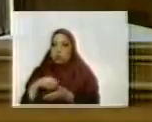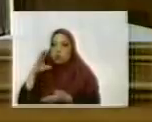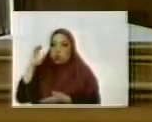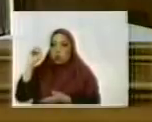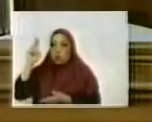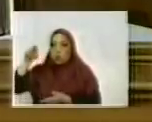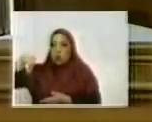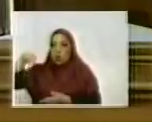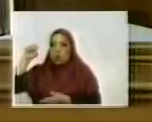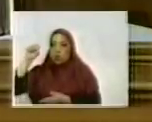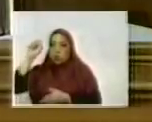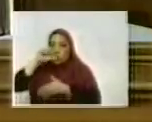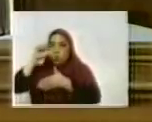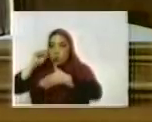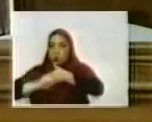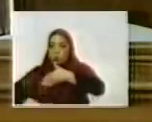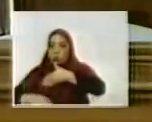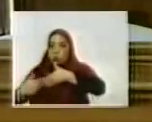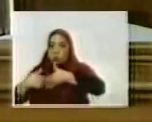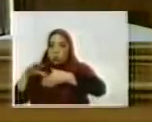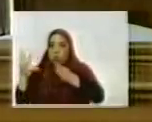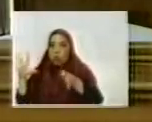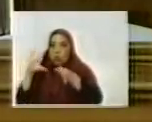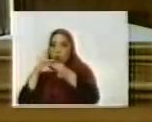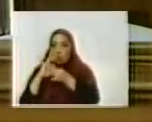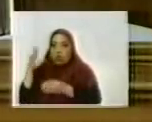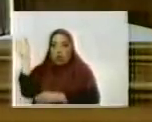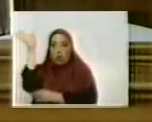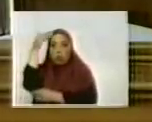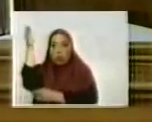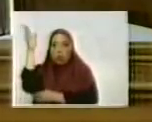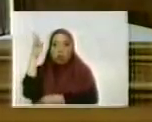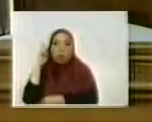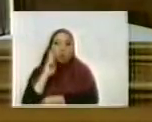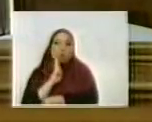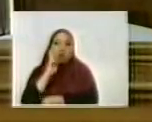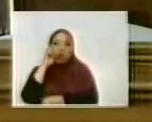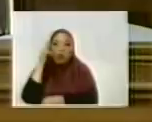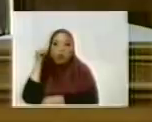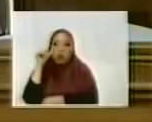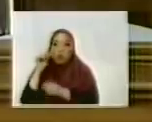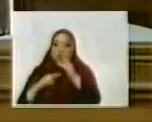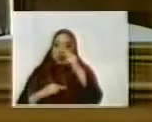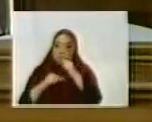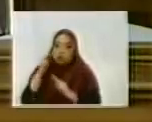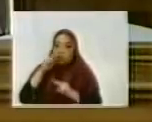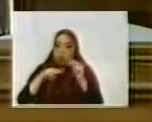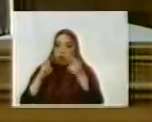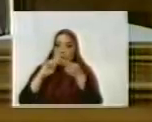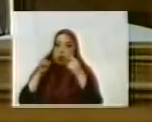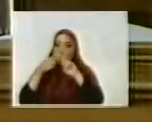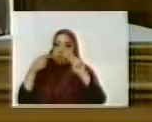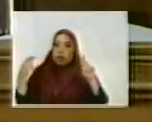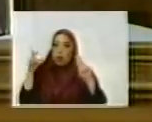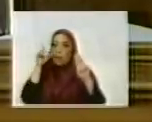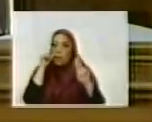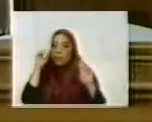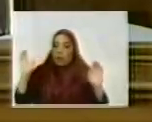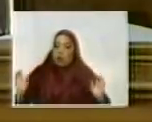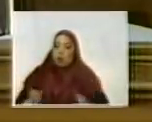Naciones Suramericanas, donde llevó las banderas de la Unión Bolivariana en la construcción de la diplomacia de los pueblos para